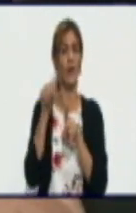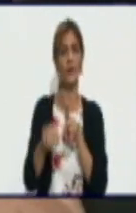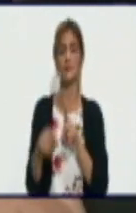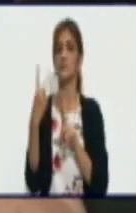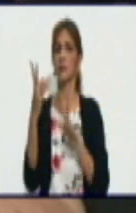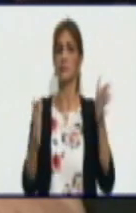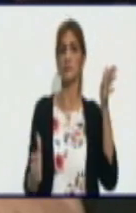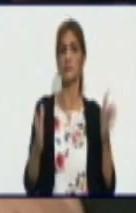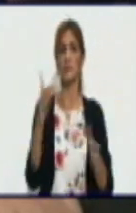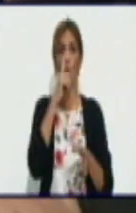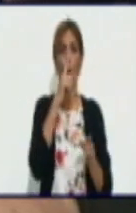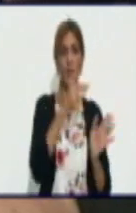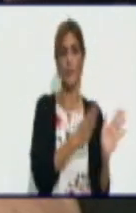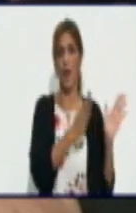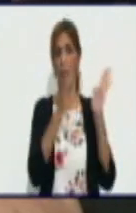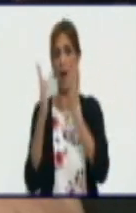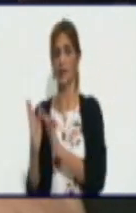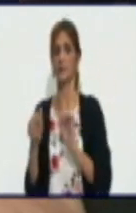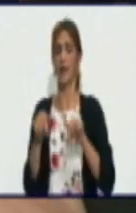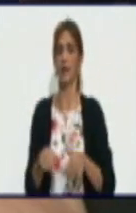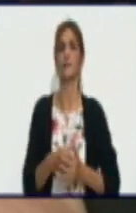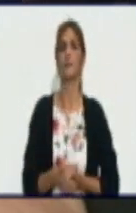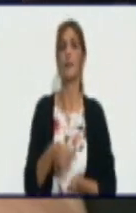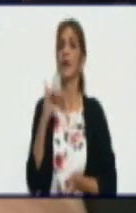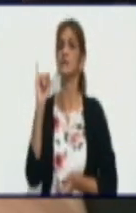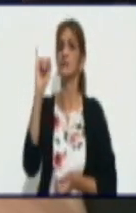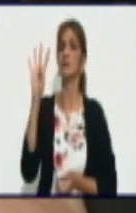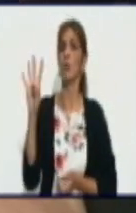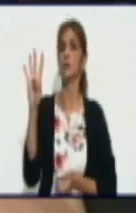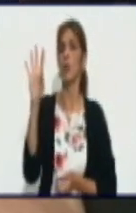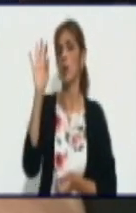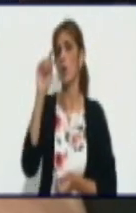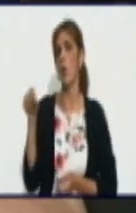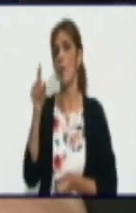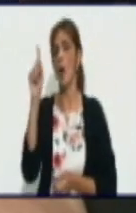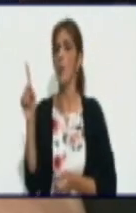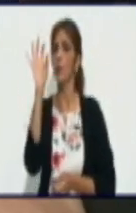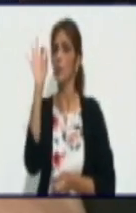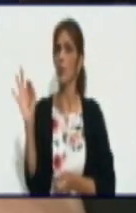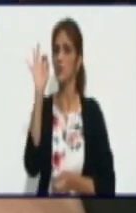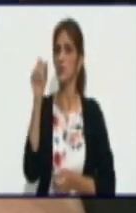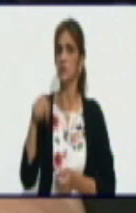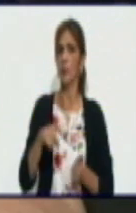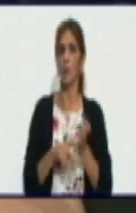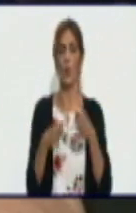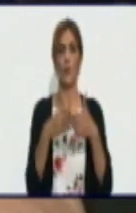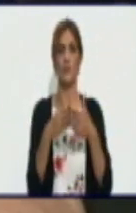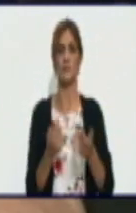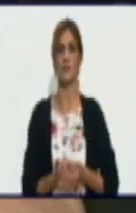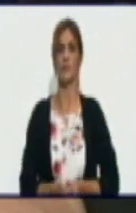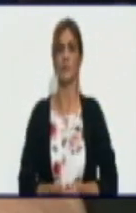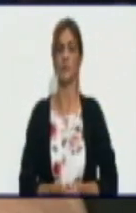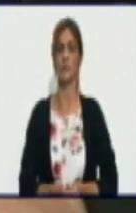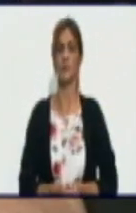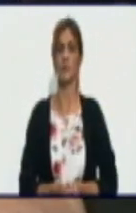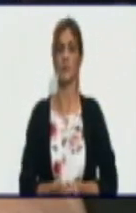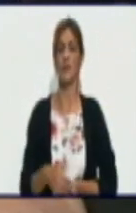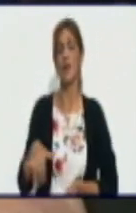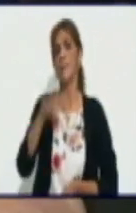noviembre hacia acá, para una tasa de 64,1. De ellos autóctonos son 4.481,